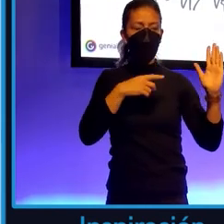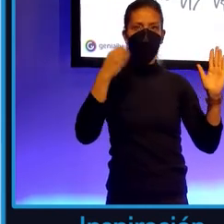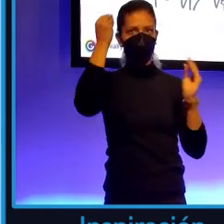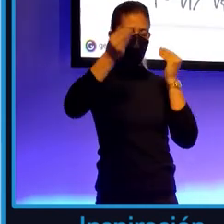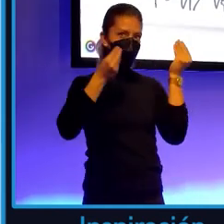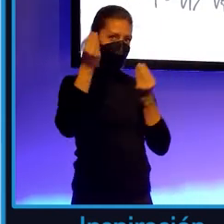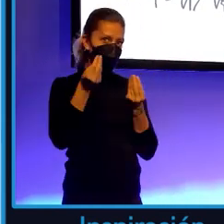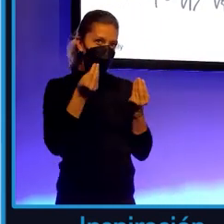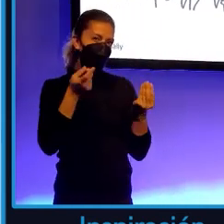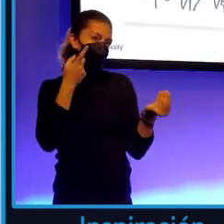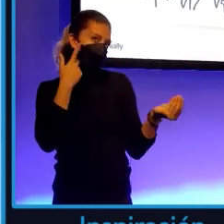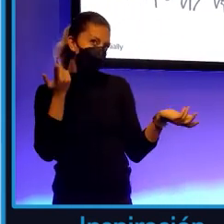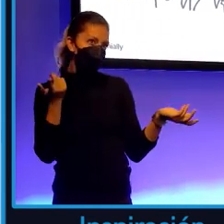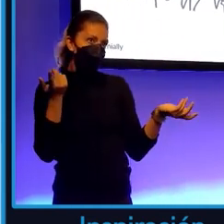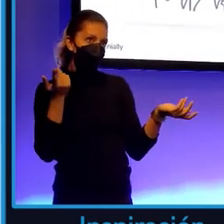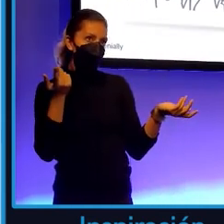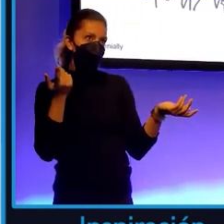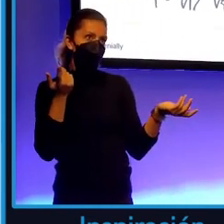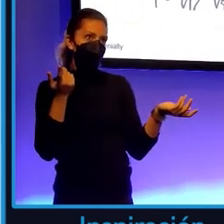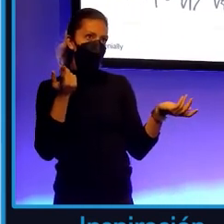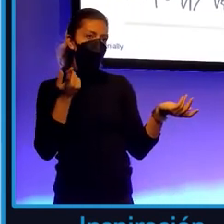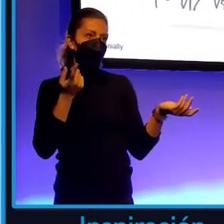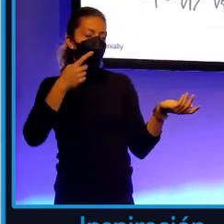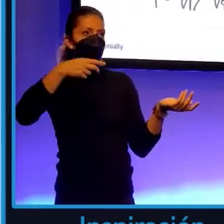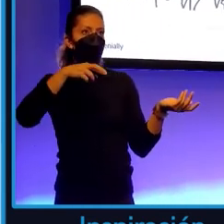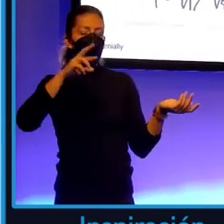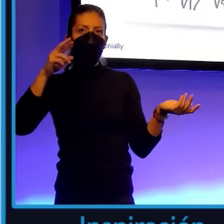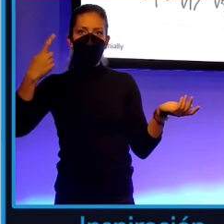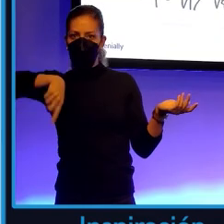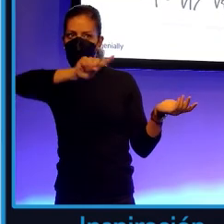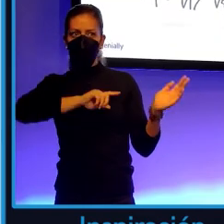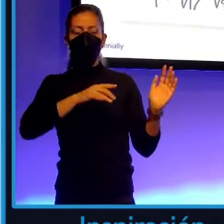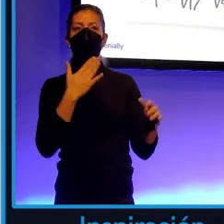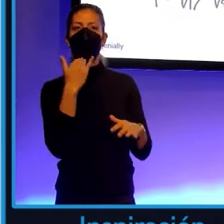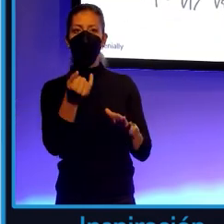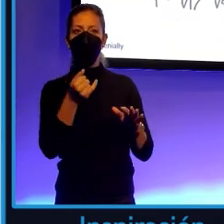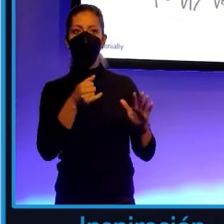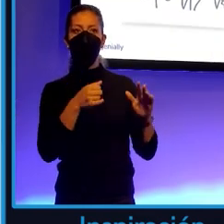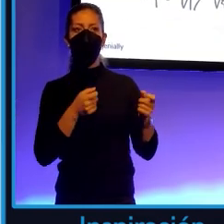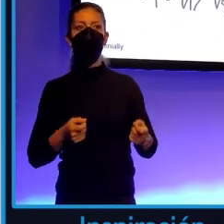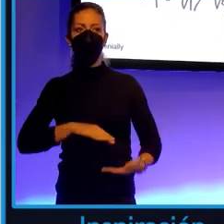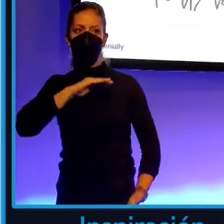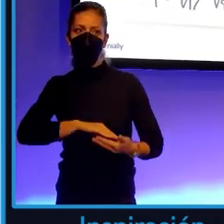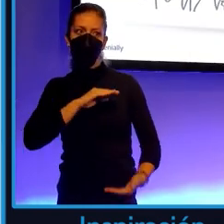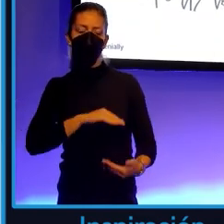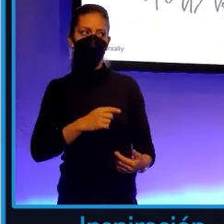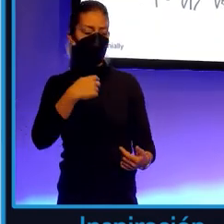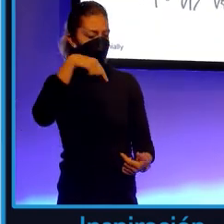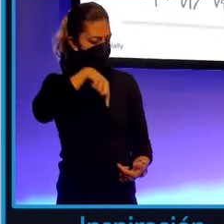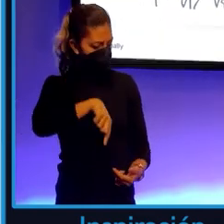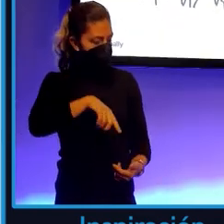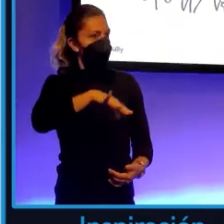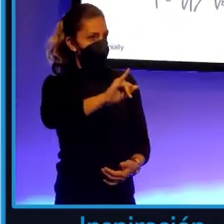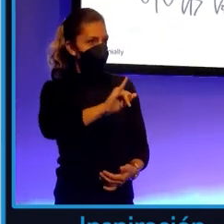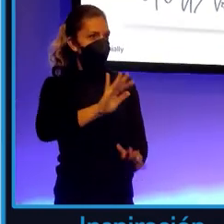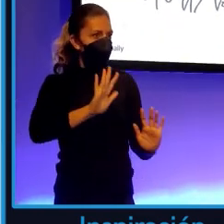oye ya con estas herramientas con estas capacidades habilidades y destrezas que me facilitan la formación que obtengo cómo puedo